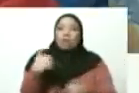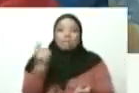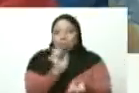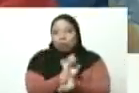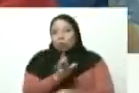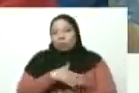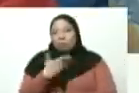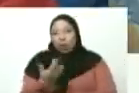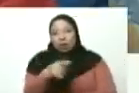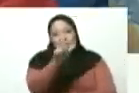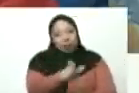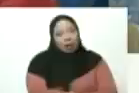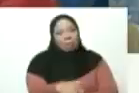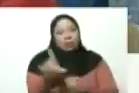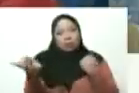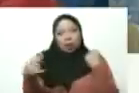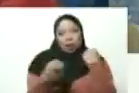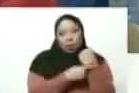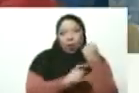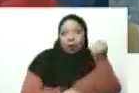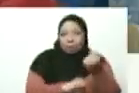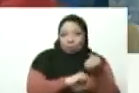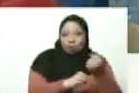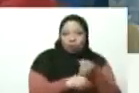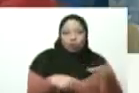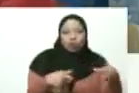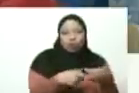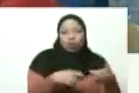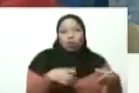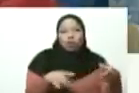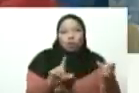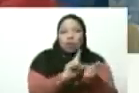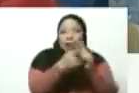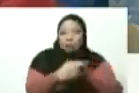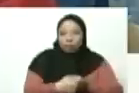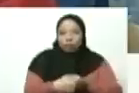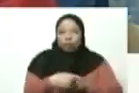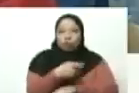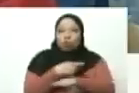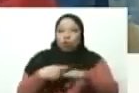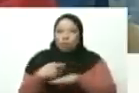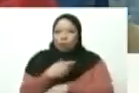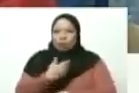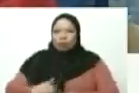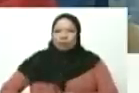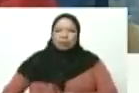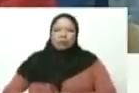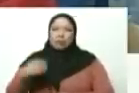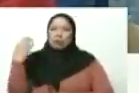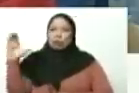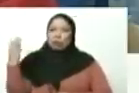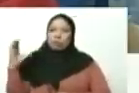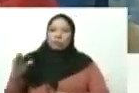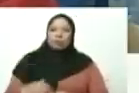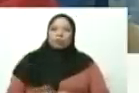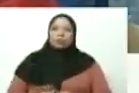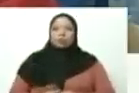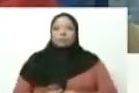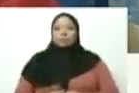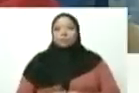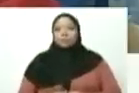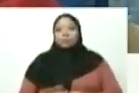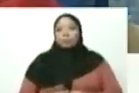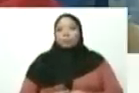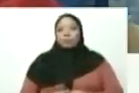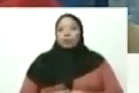detenido o sea es uno un tipo de gobierno el de duque nefasto totalmente porque también tiene